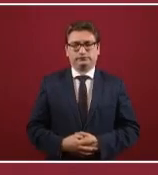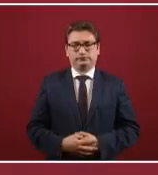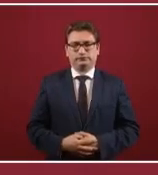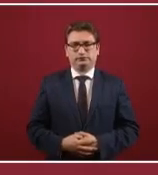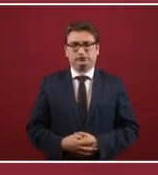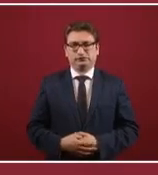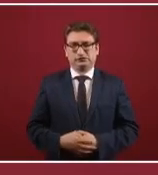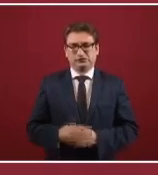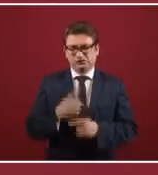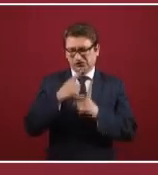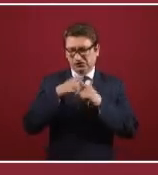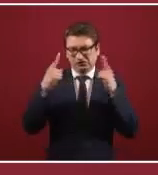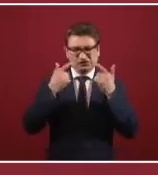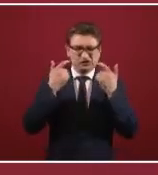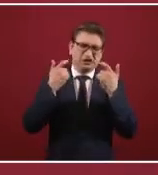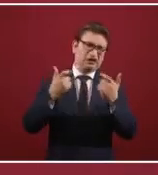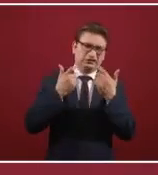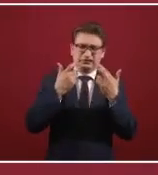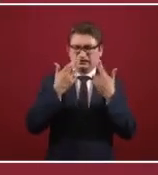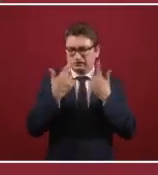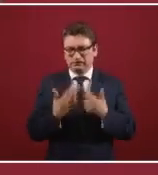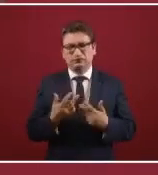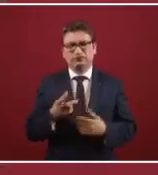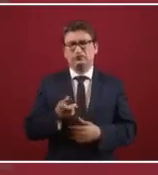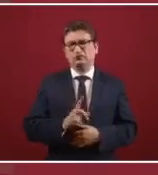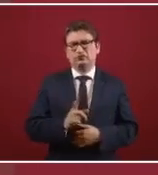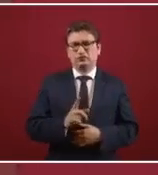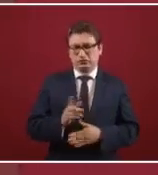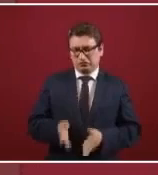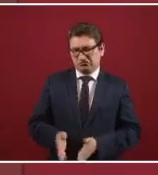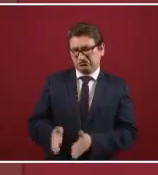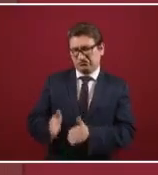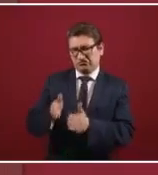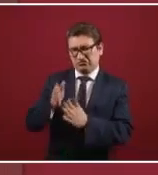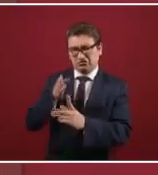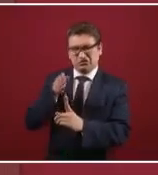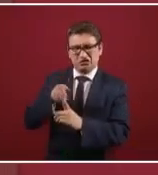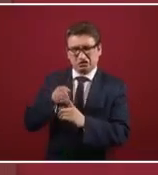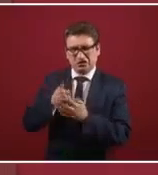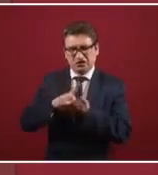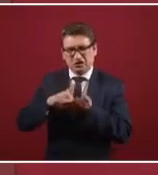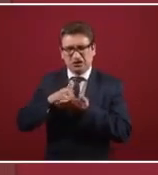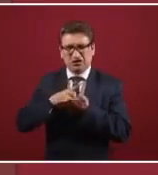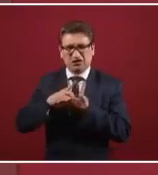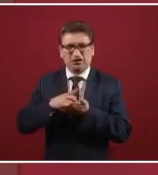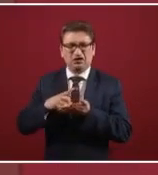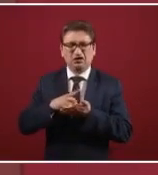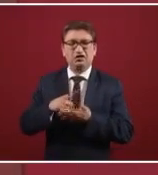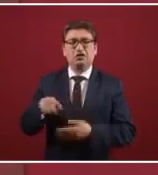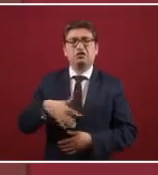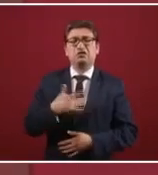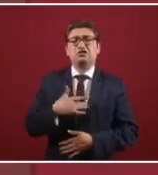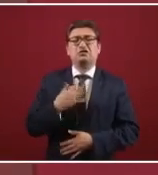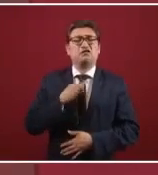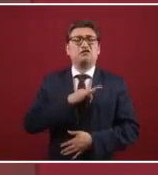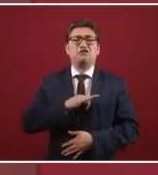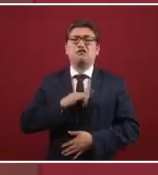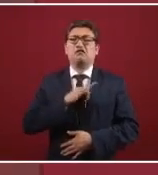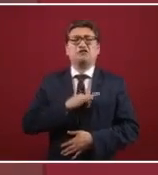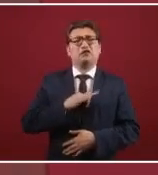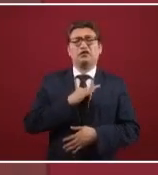frustración y nada de agarrar ese camino de felicidad efímera